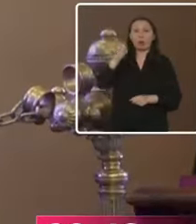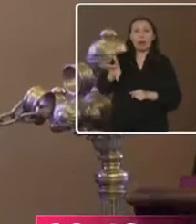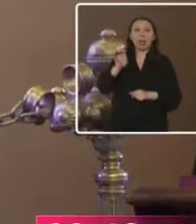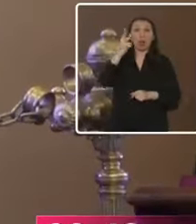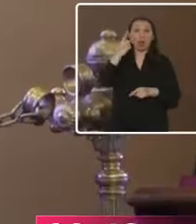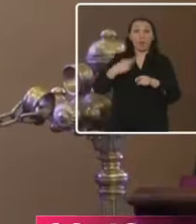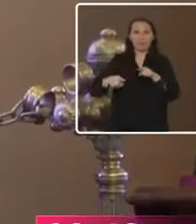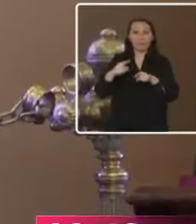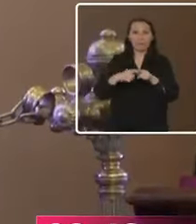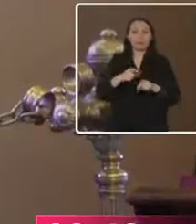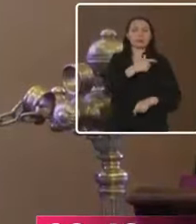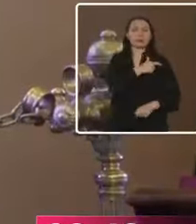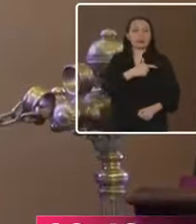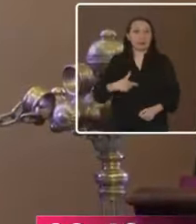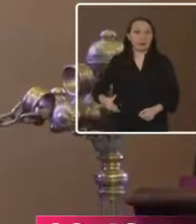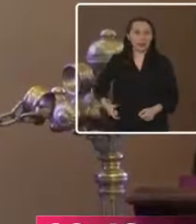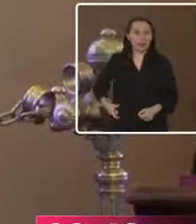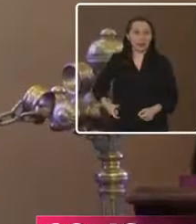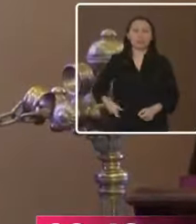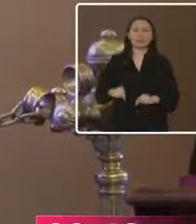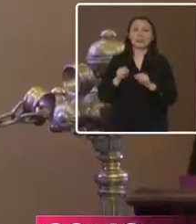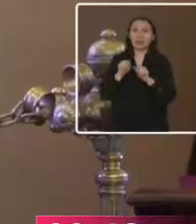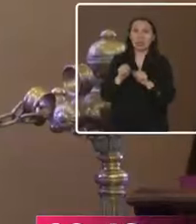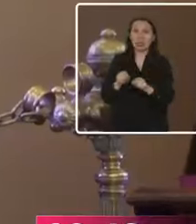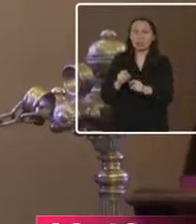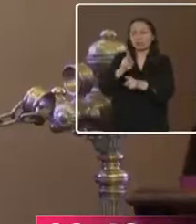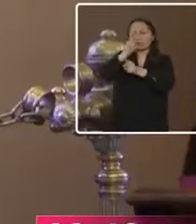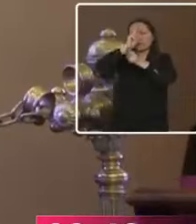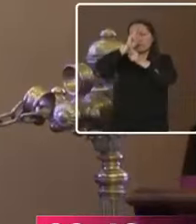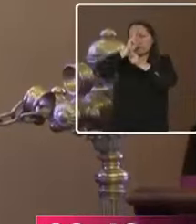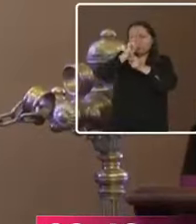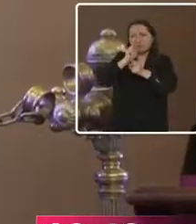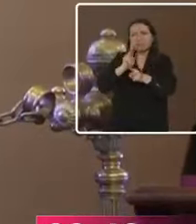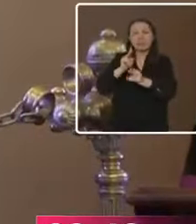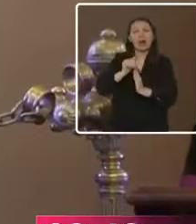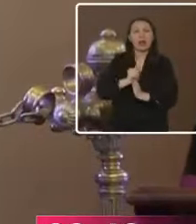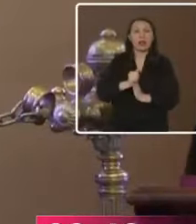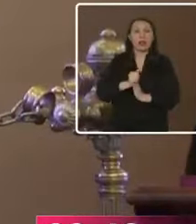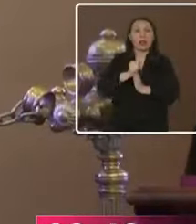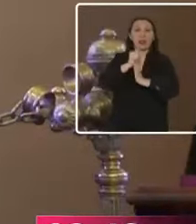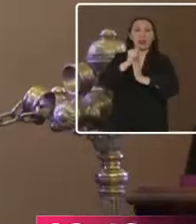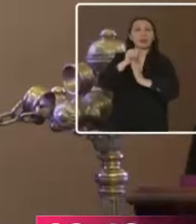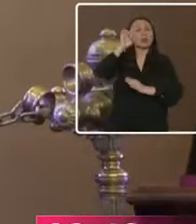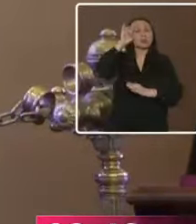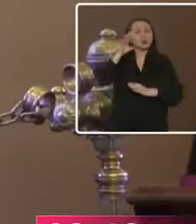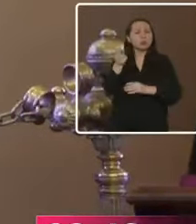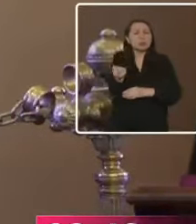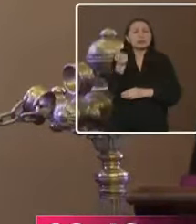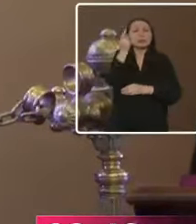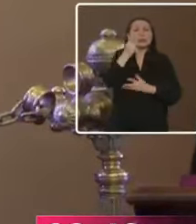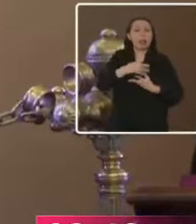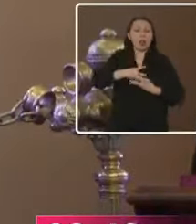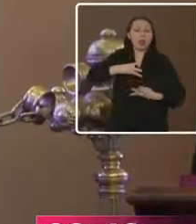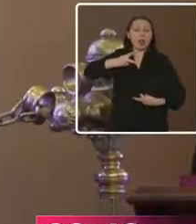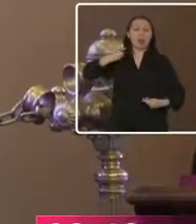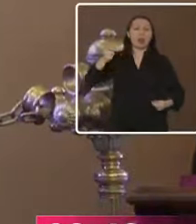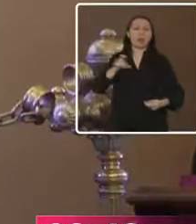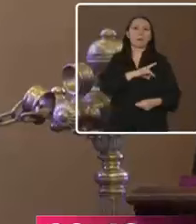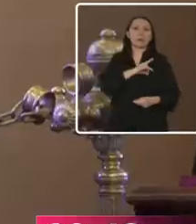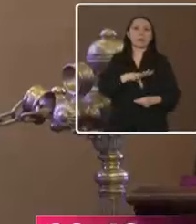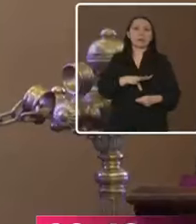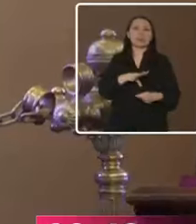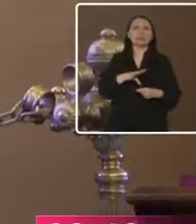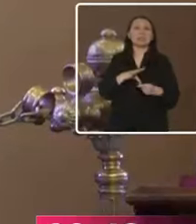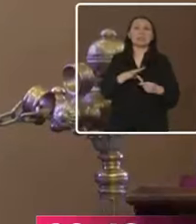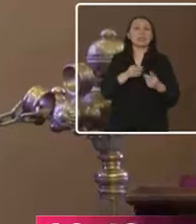dos veces como su presidente. Es el reconocimiento a un líder que supo interpretar el alma de Chile y su